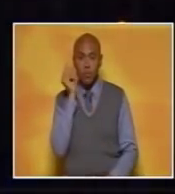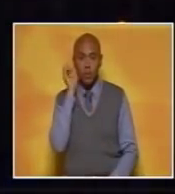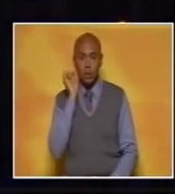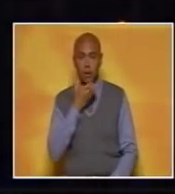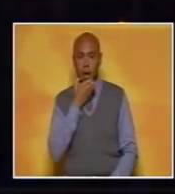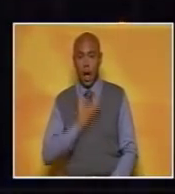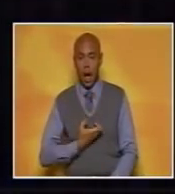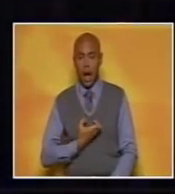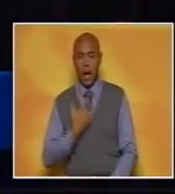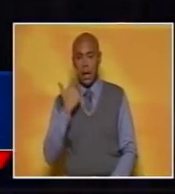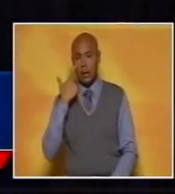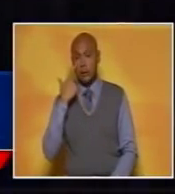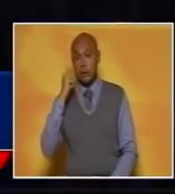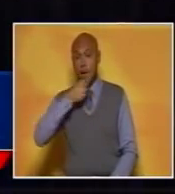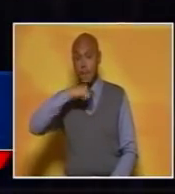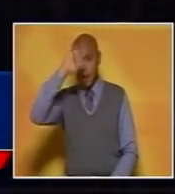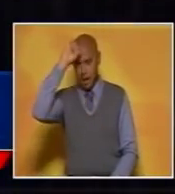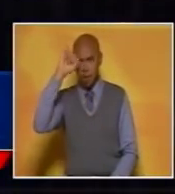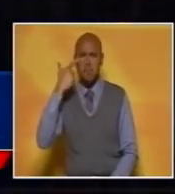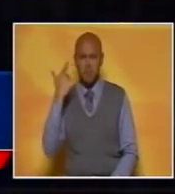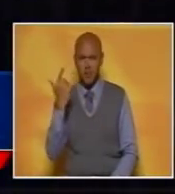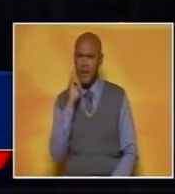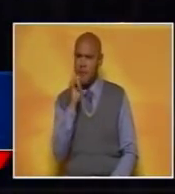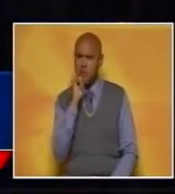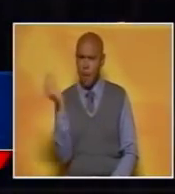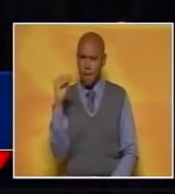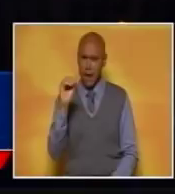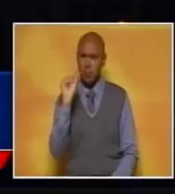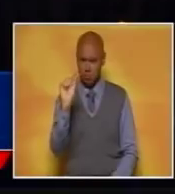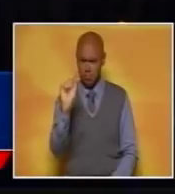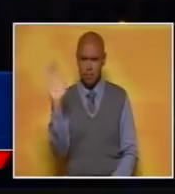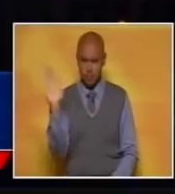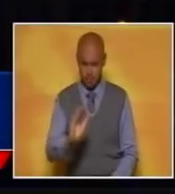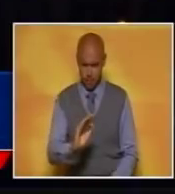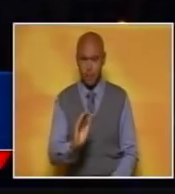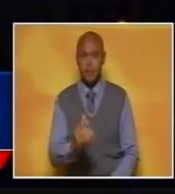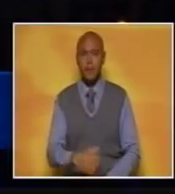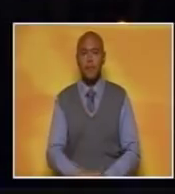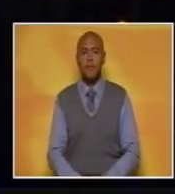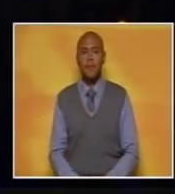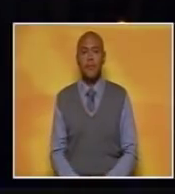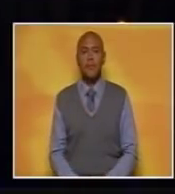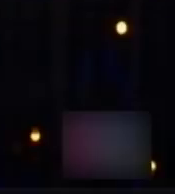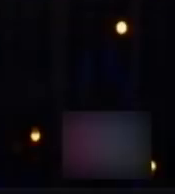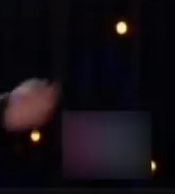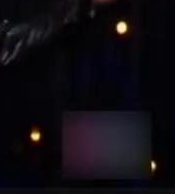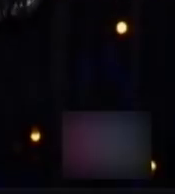a más de uno en Berlín. Los detalles en minutos con nuestra compañera Nieves Hotel.